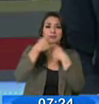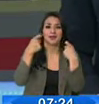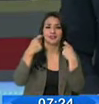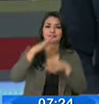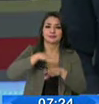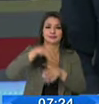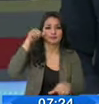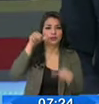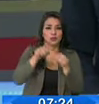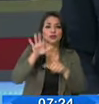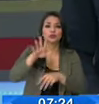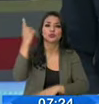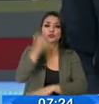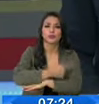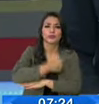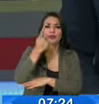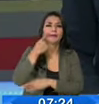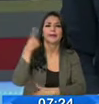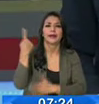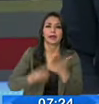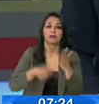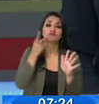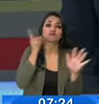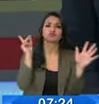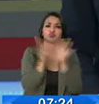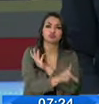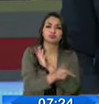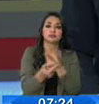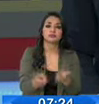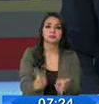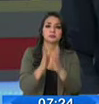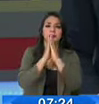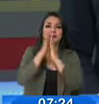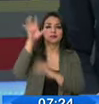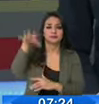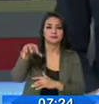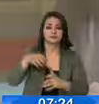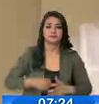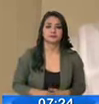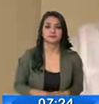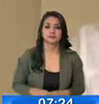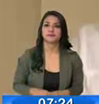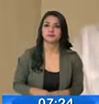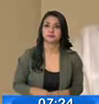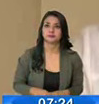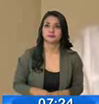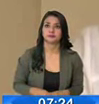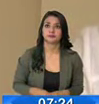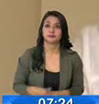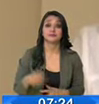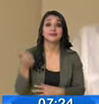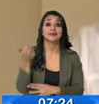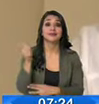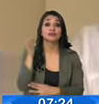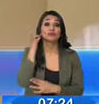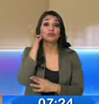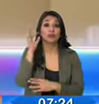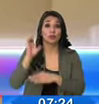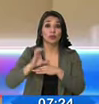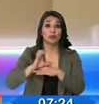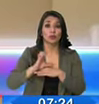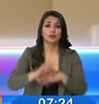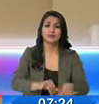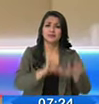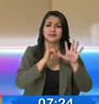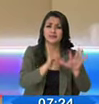conmemoración de su día y con el fin de hacer varias denuncias y peticiones al Estado. 6 de cada 10 mujeres en nuestro país han vivido algún tipo